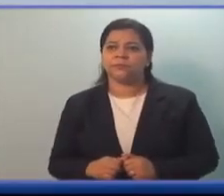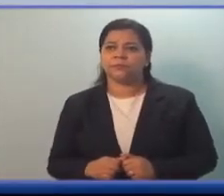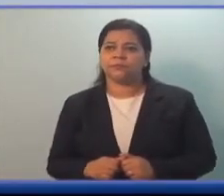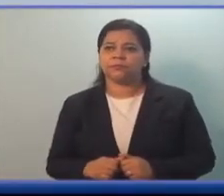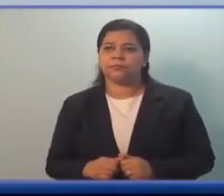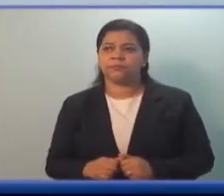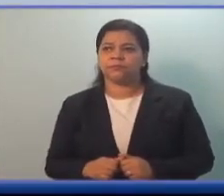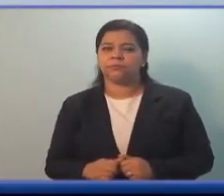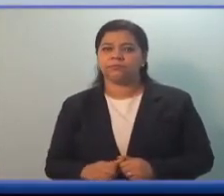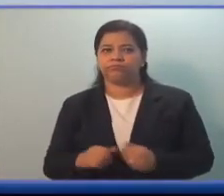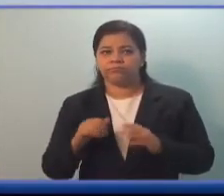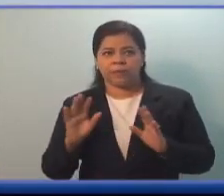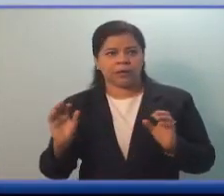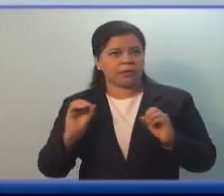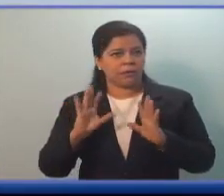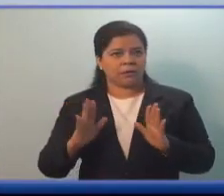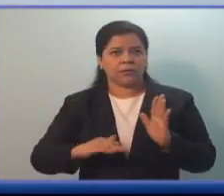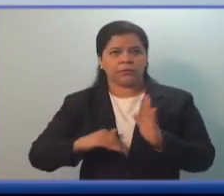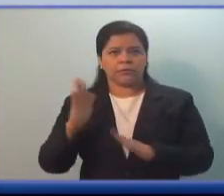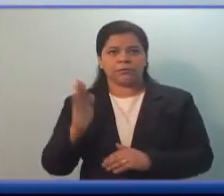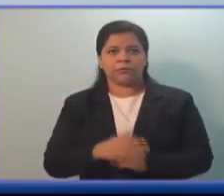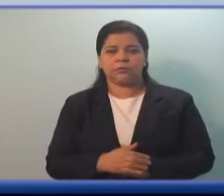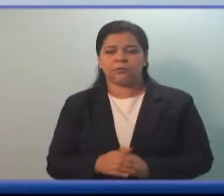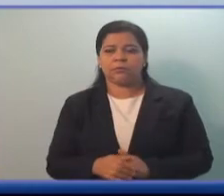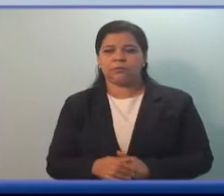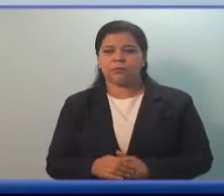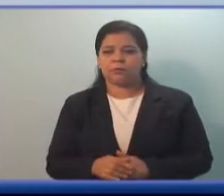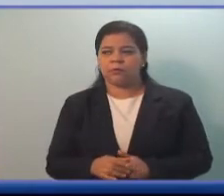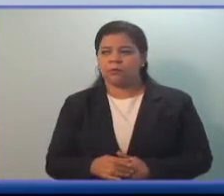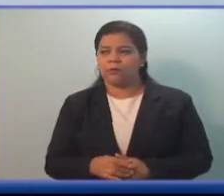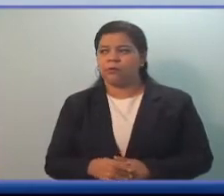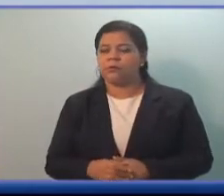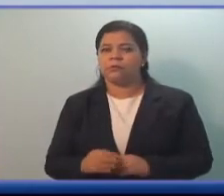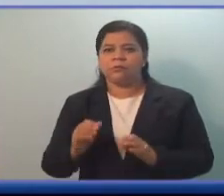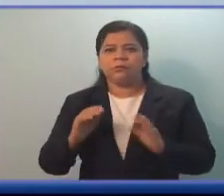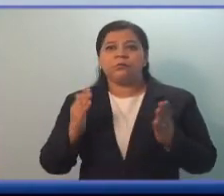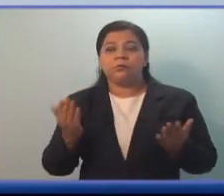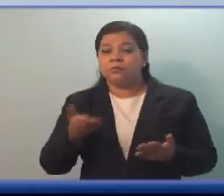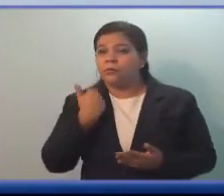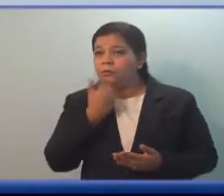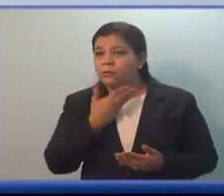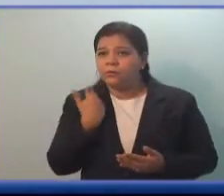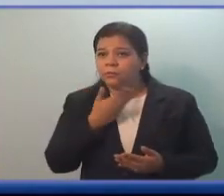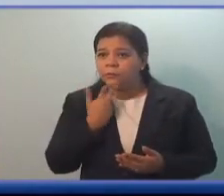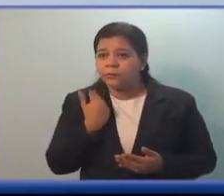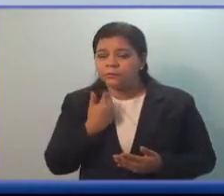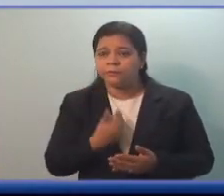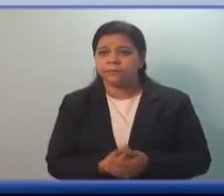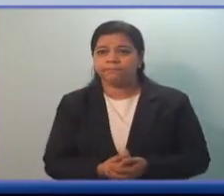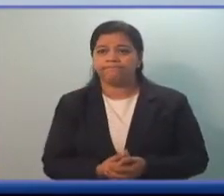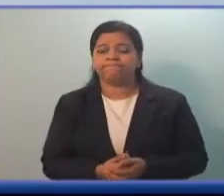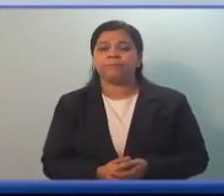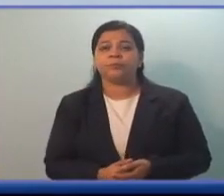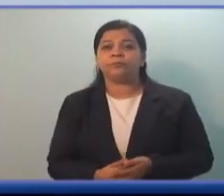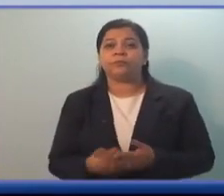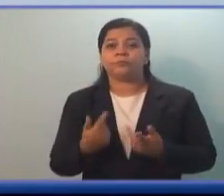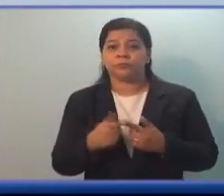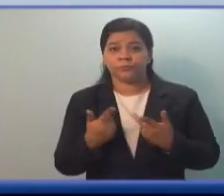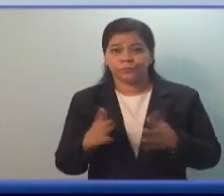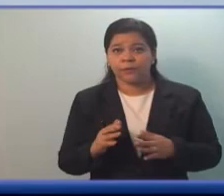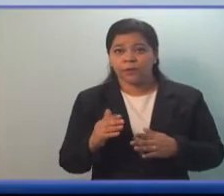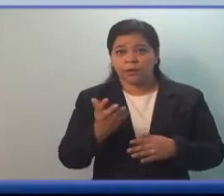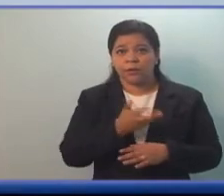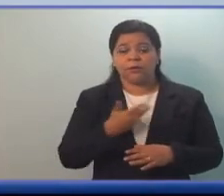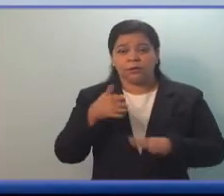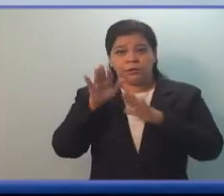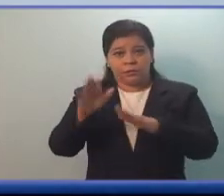Mire, no hay que perder de vista que tenemos legislación. Aquí lo que ocurre es que lamentablemente pues hemos caído que a veces es un irrespeto de